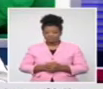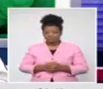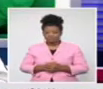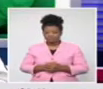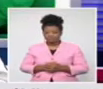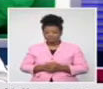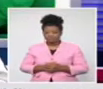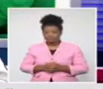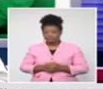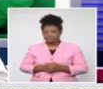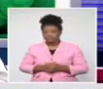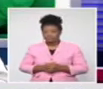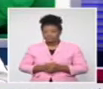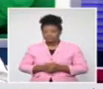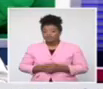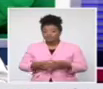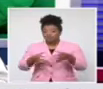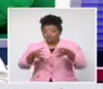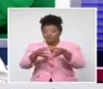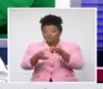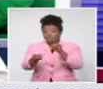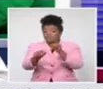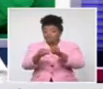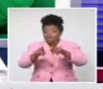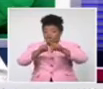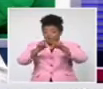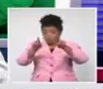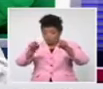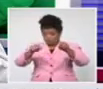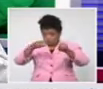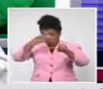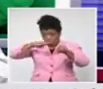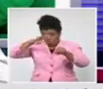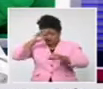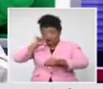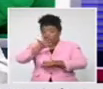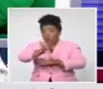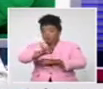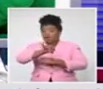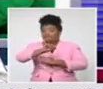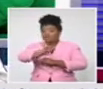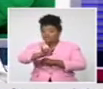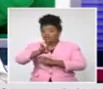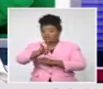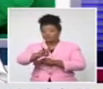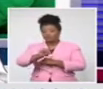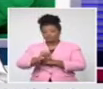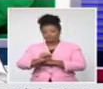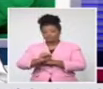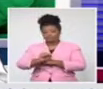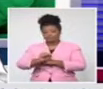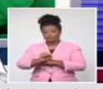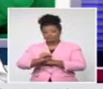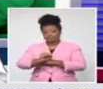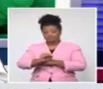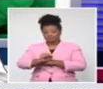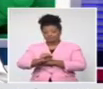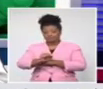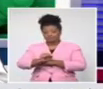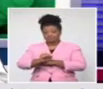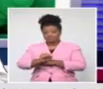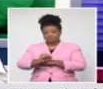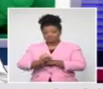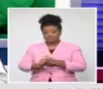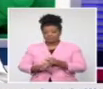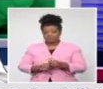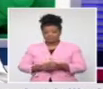962 casos autóctonos ayer. Pudiéramos decir que 90 menos que la jornada anterior, pero de